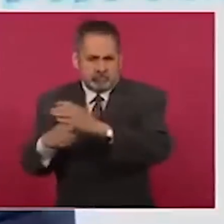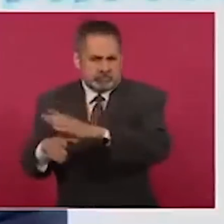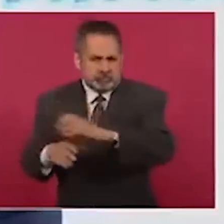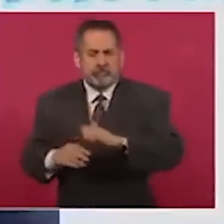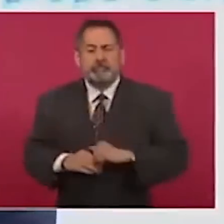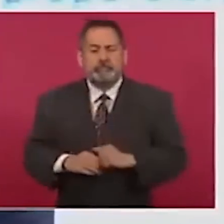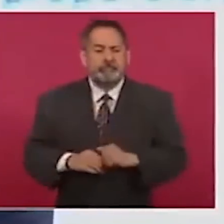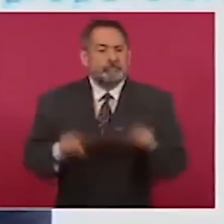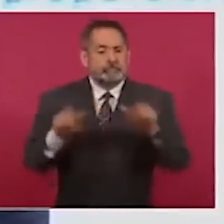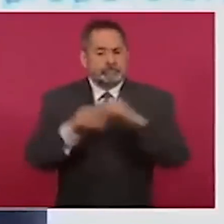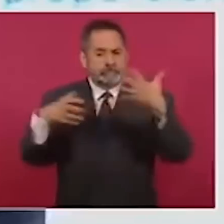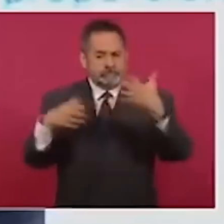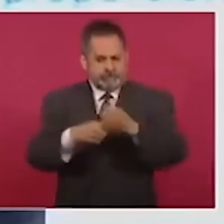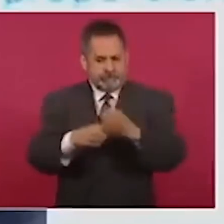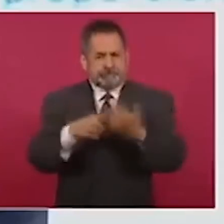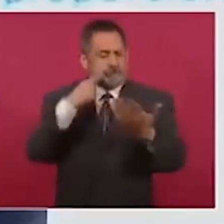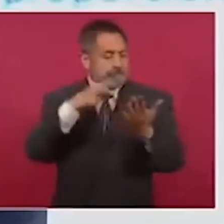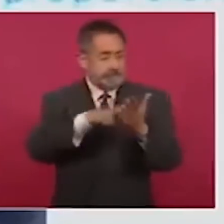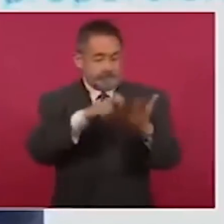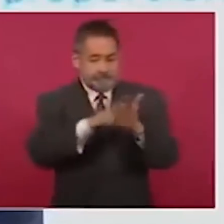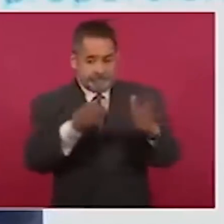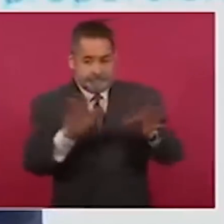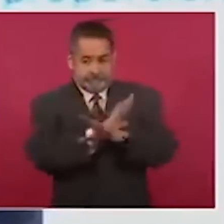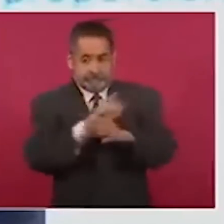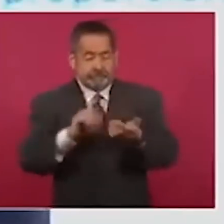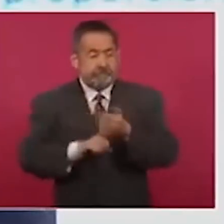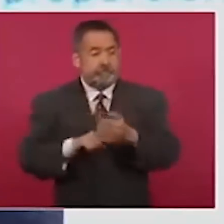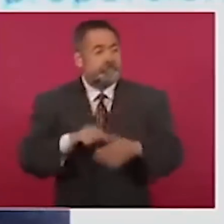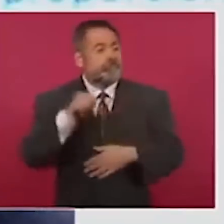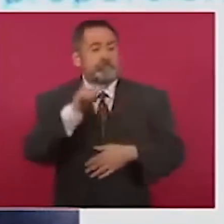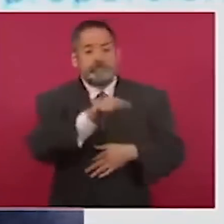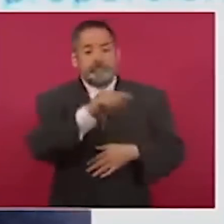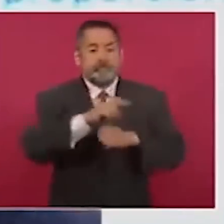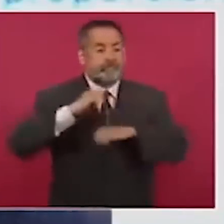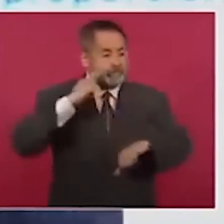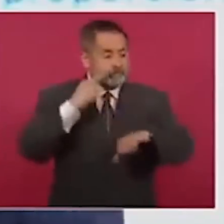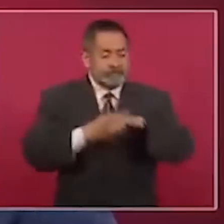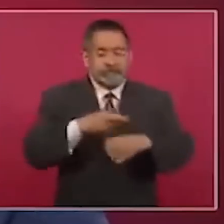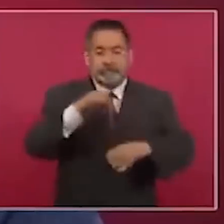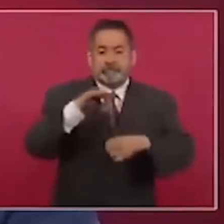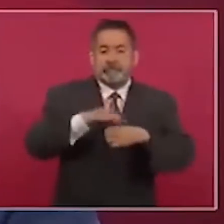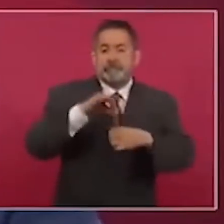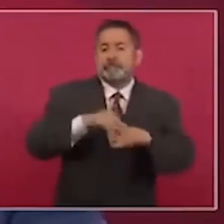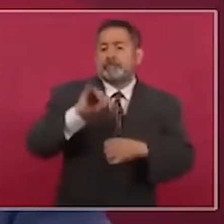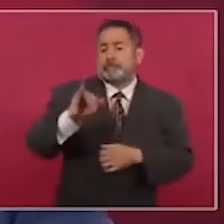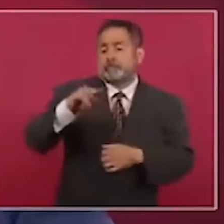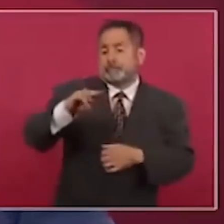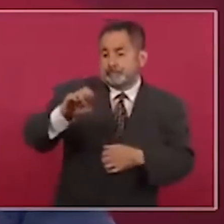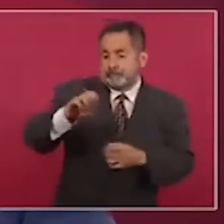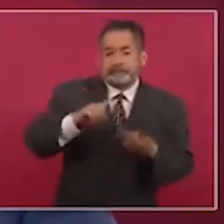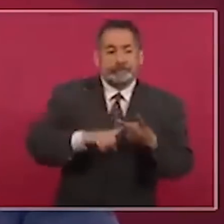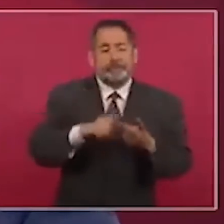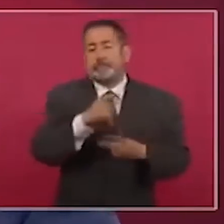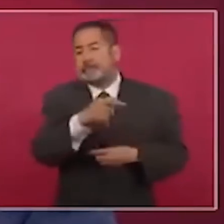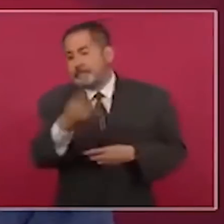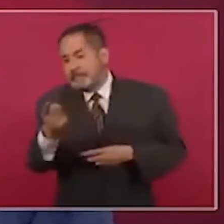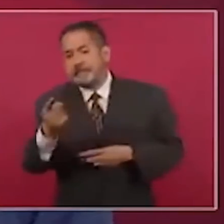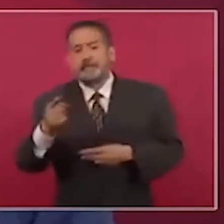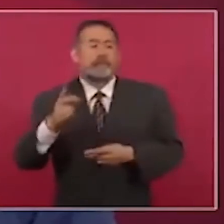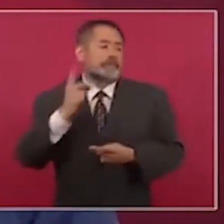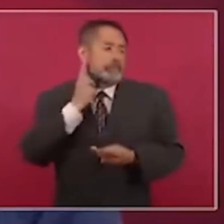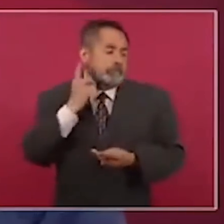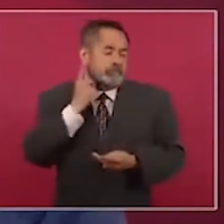en esta parte de la modificación de las autoridades electorales, del número de representantes, de legisladores,